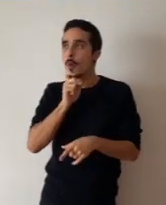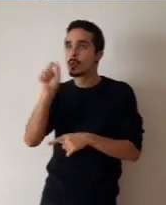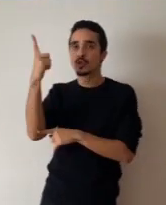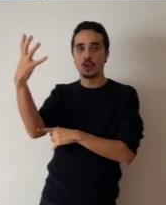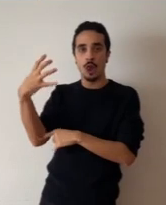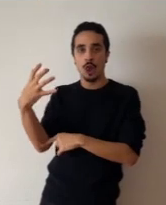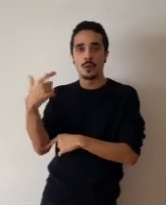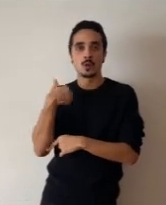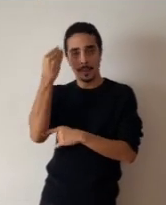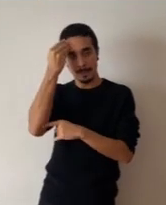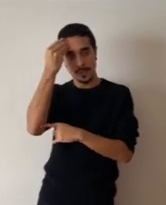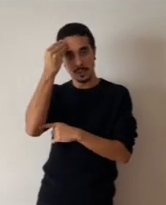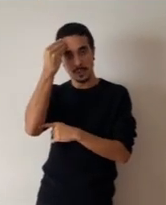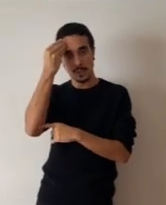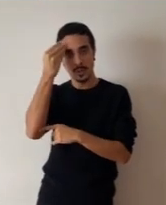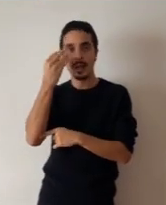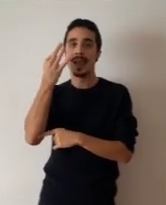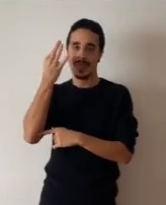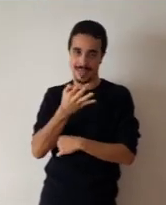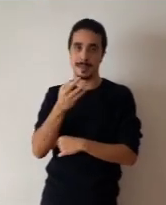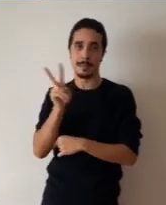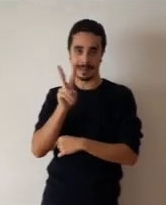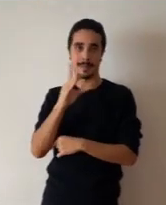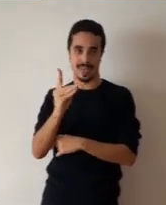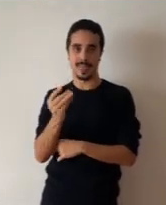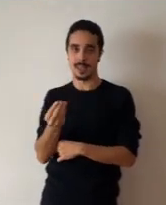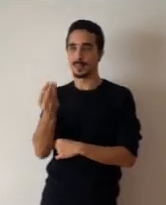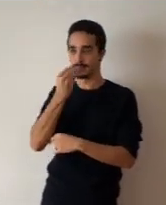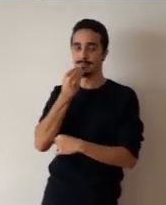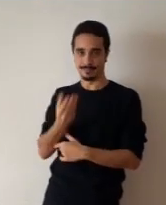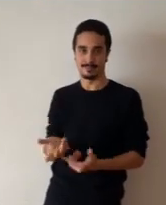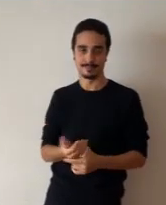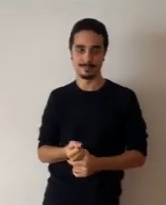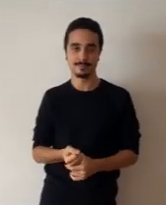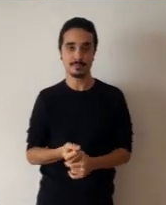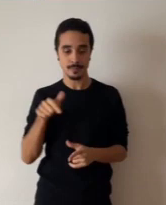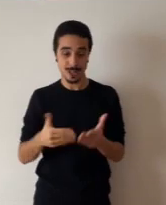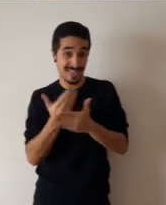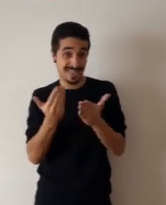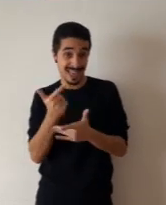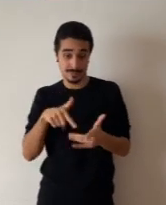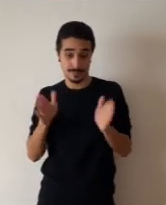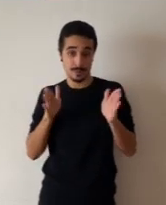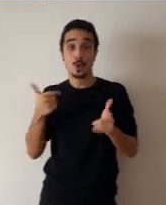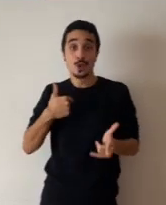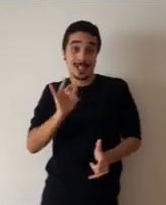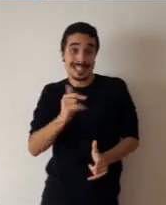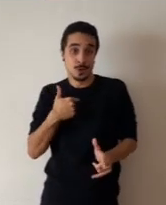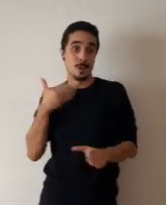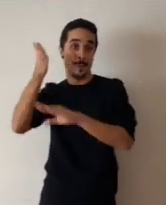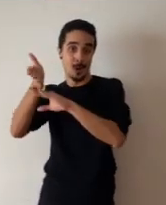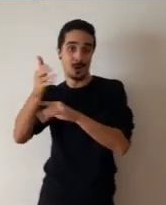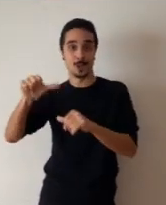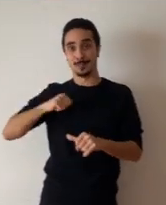de conseguir el sol, pues yo creo que a lo mejor sí que hay que tomar vitamina de estos días en los que no podemos. Bueno, yo sí,